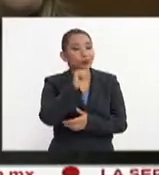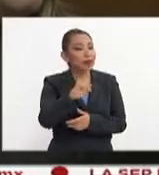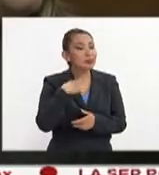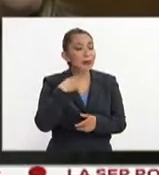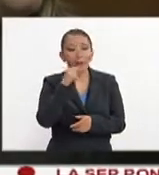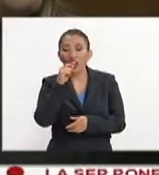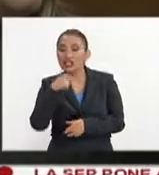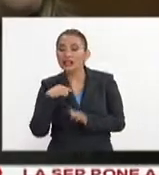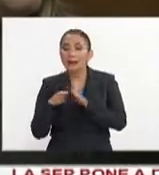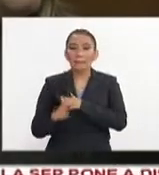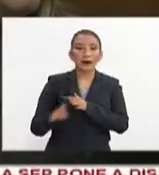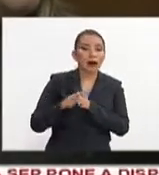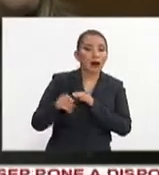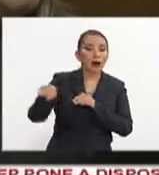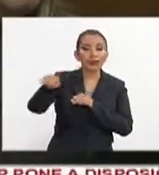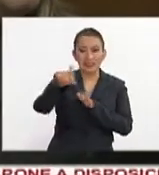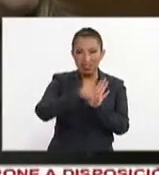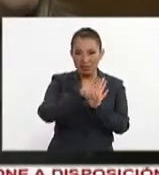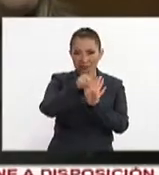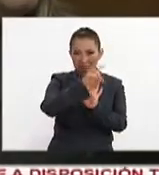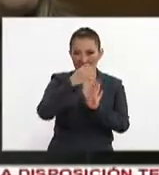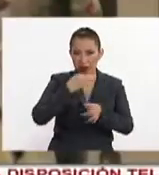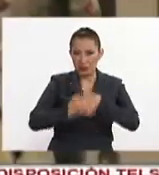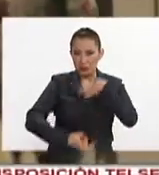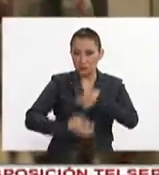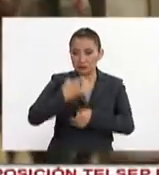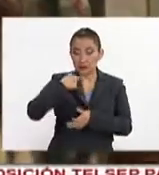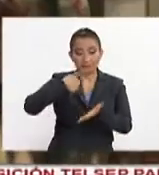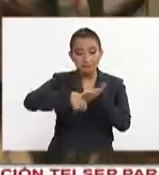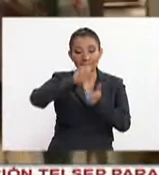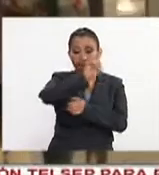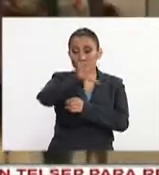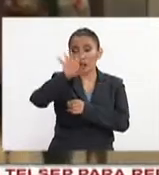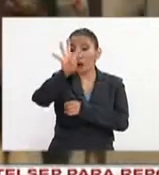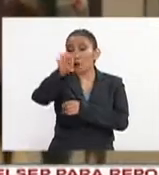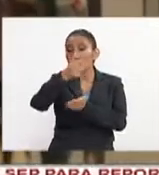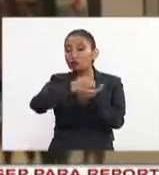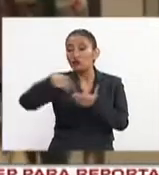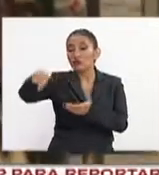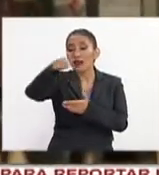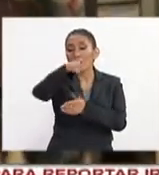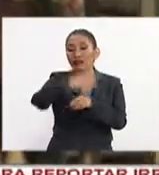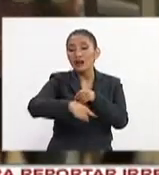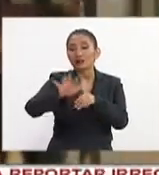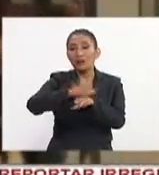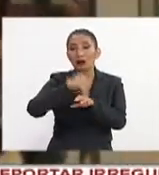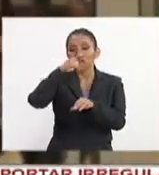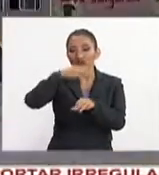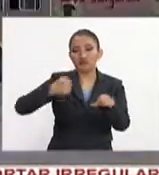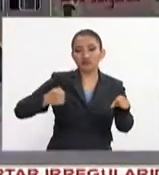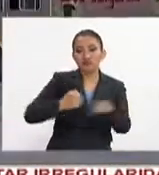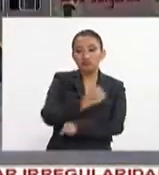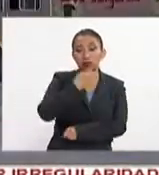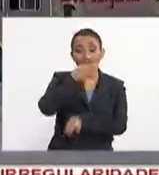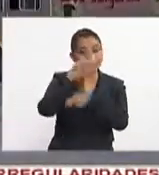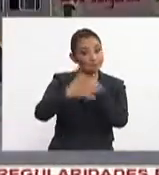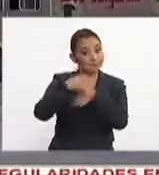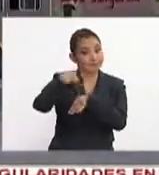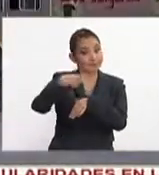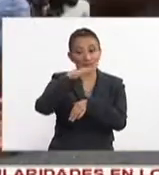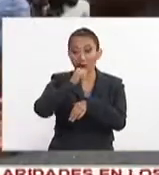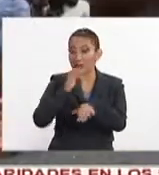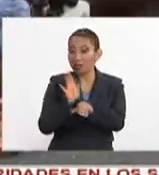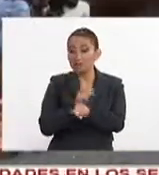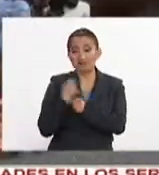agentes federales de migración. El Departamento de Justicia envió cartas a 4 ciudades afectadas por la violencia, advirtiéndoles que no